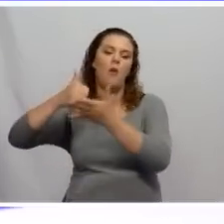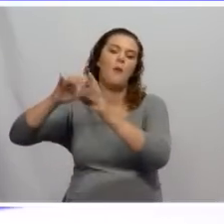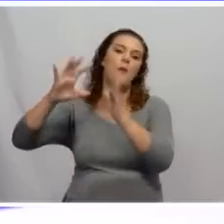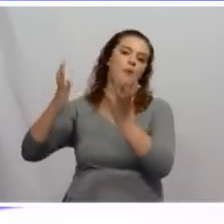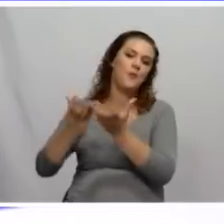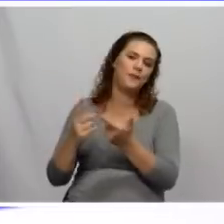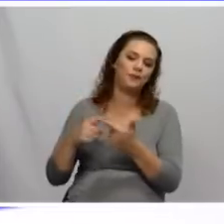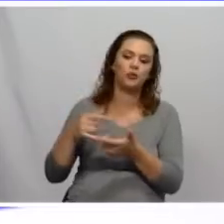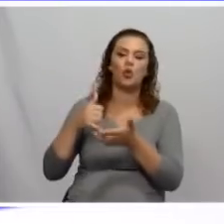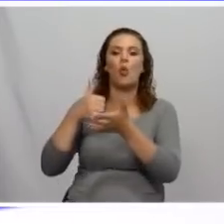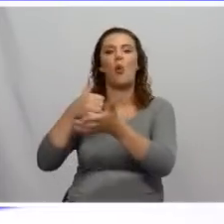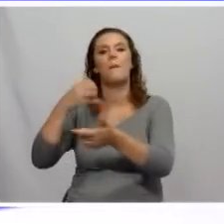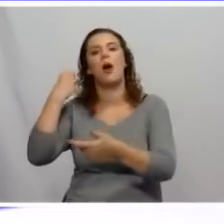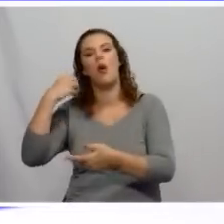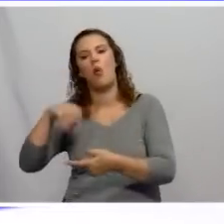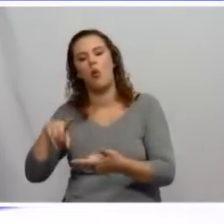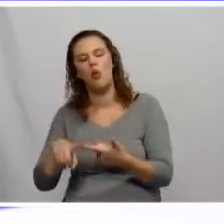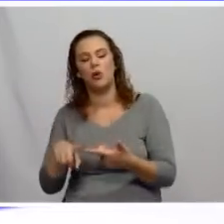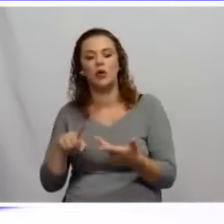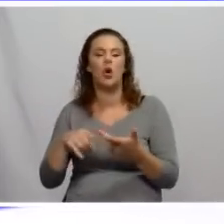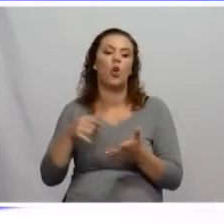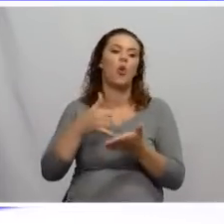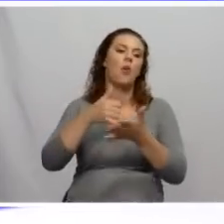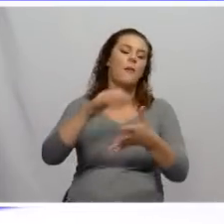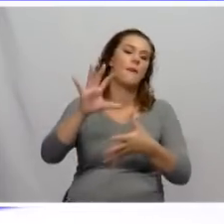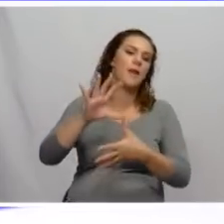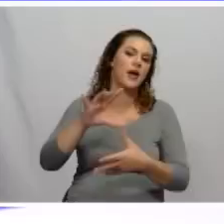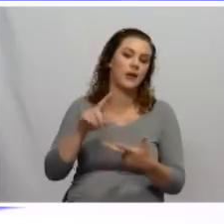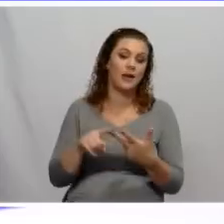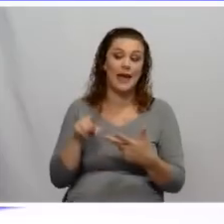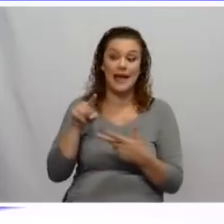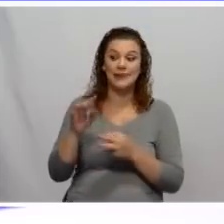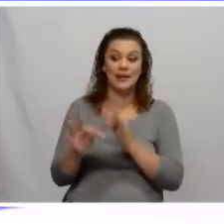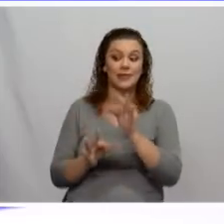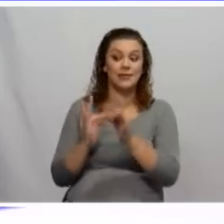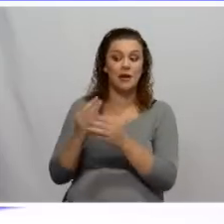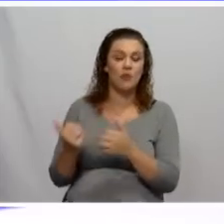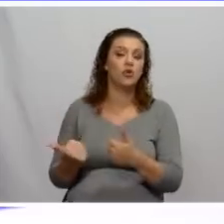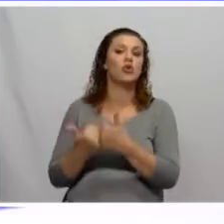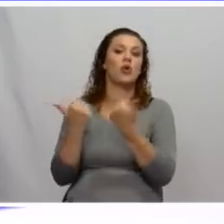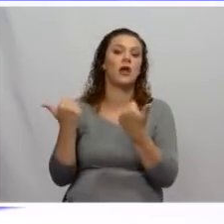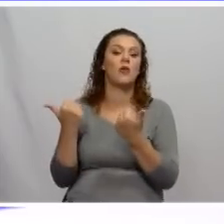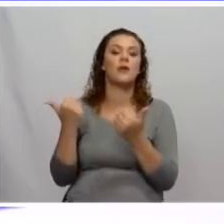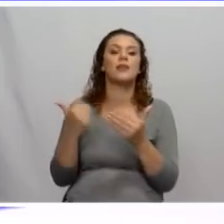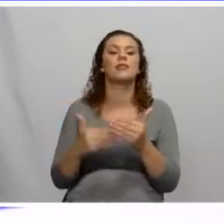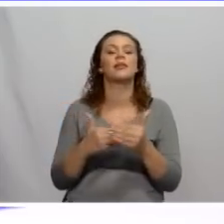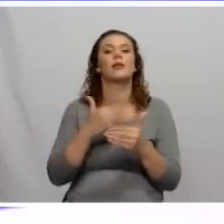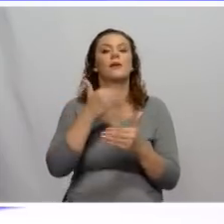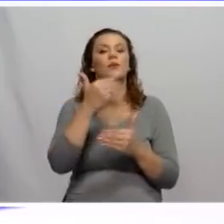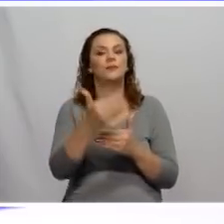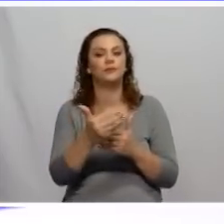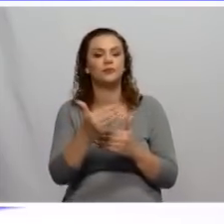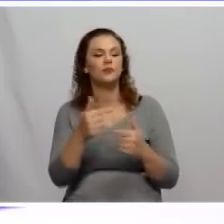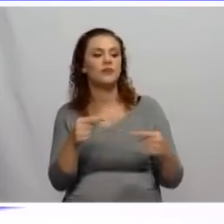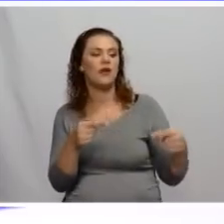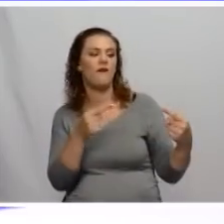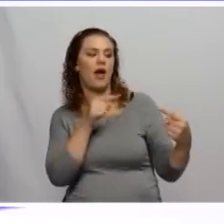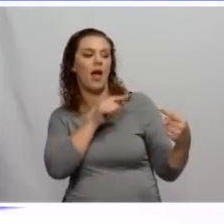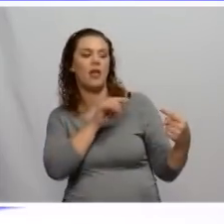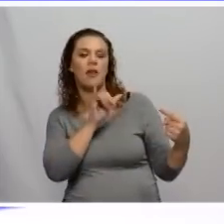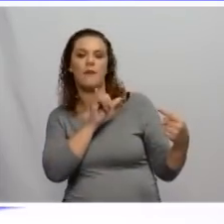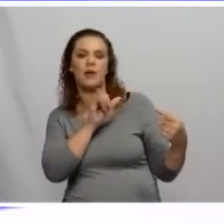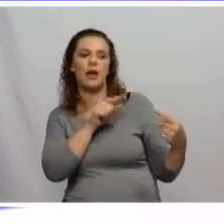la Copa Oro que la Copa América ese tipo de torneos y después el rival también